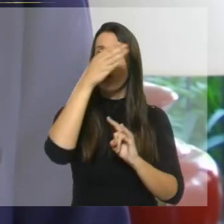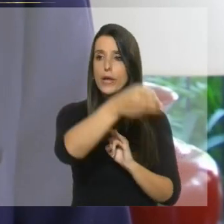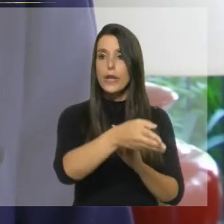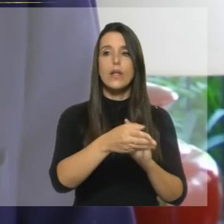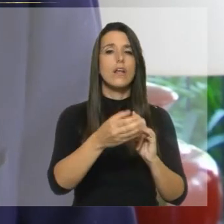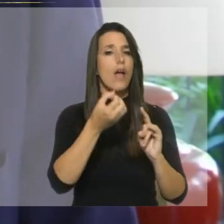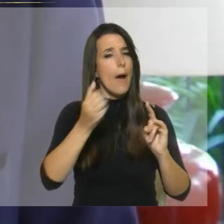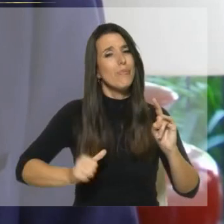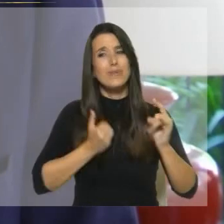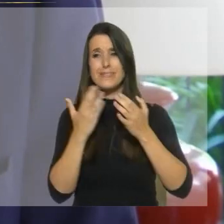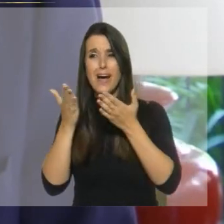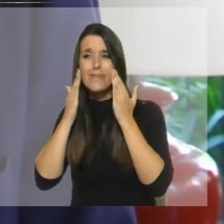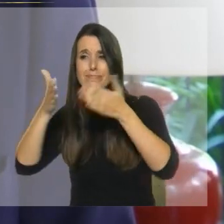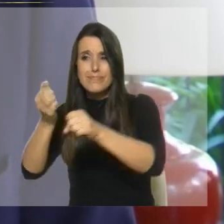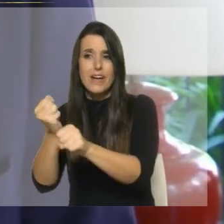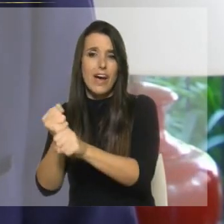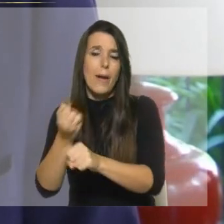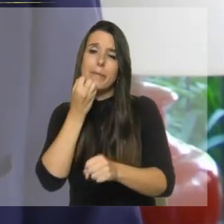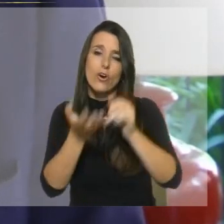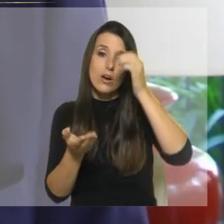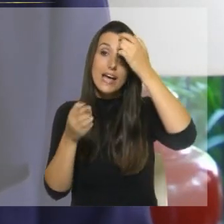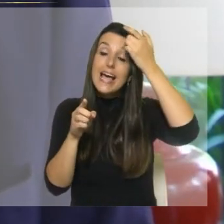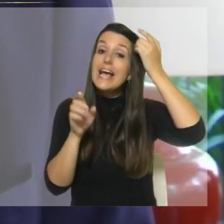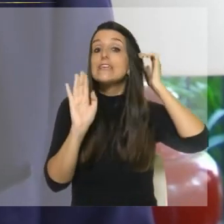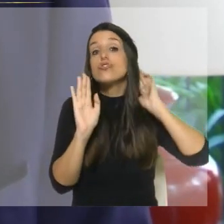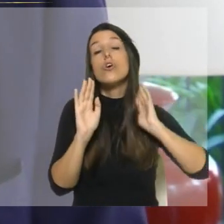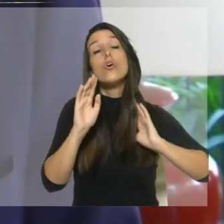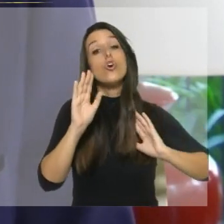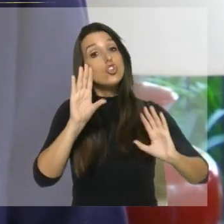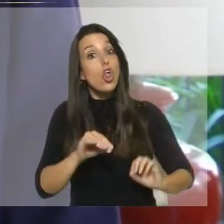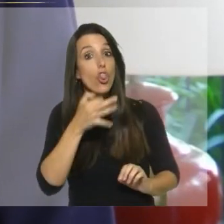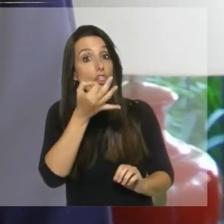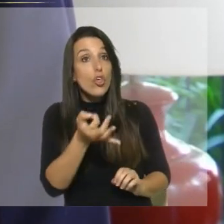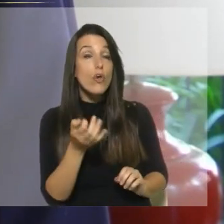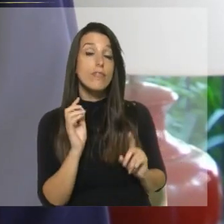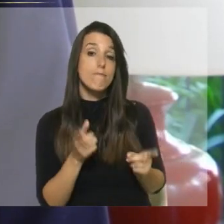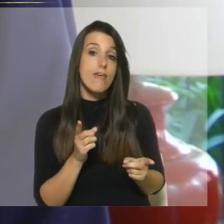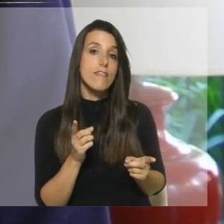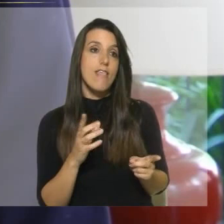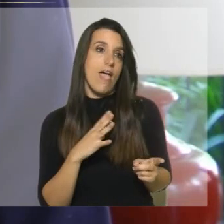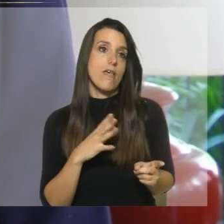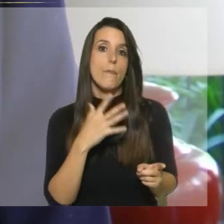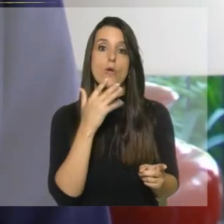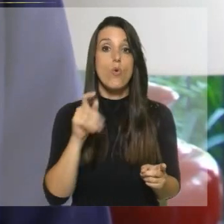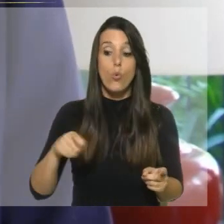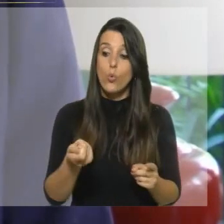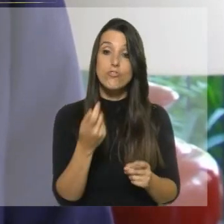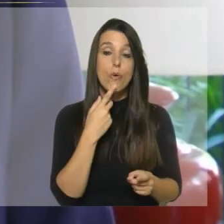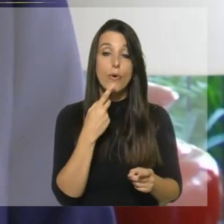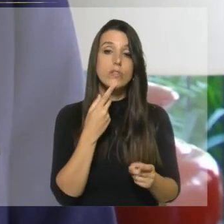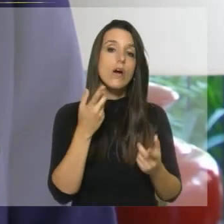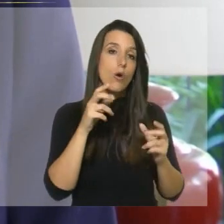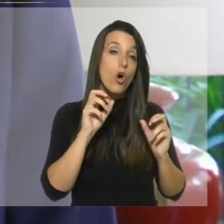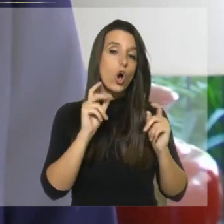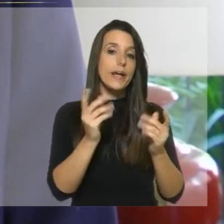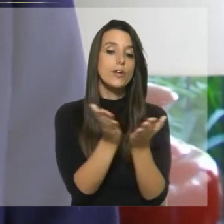transitar todo ello sin perjuicio de que bueno Obviamente si hay un juicio político vamos a estudiar